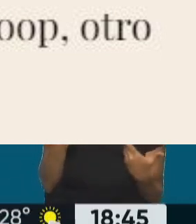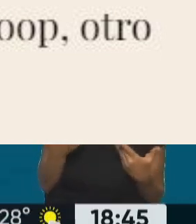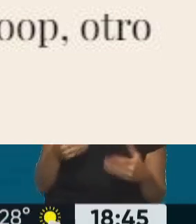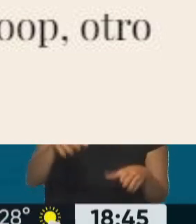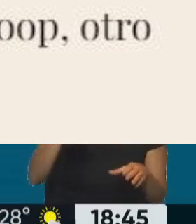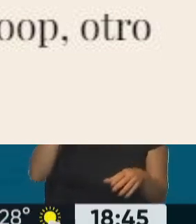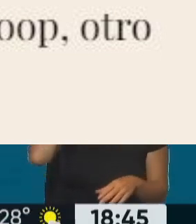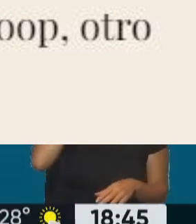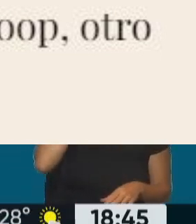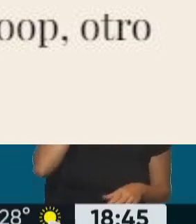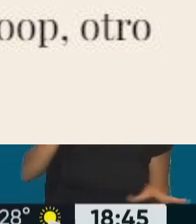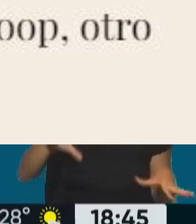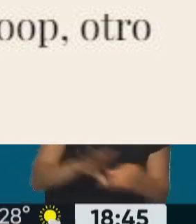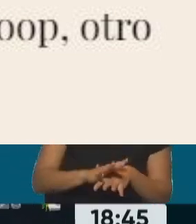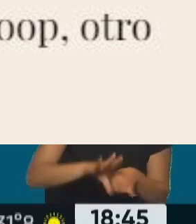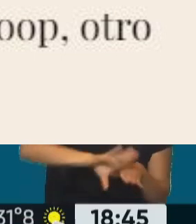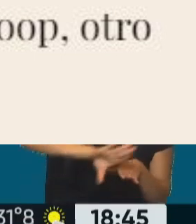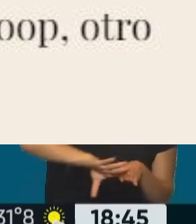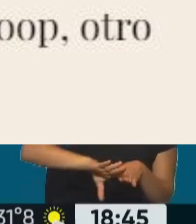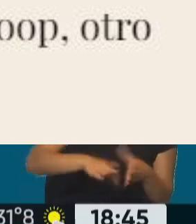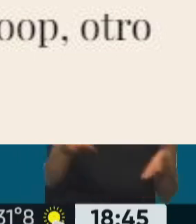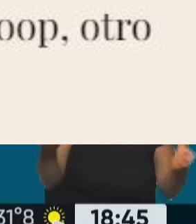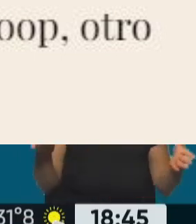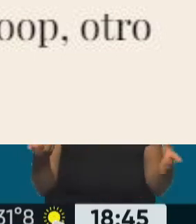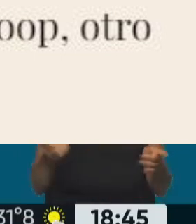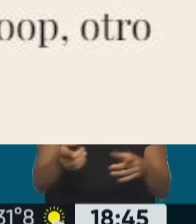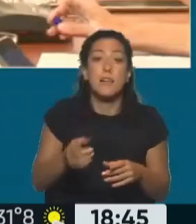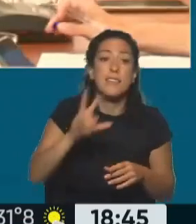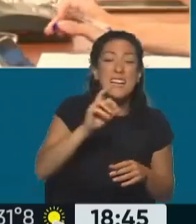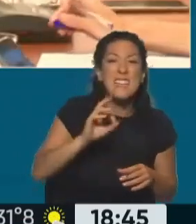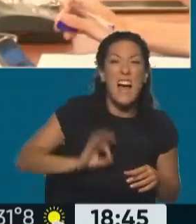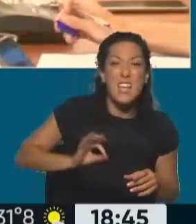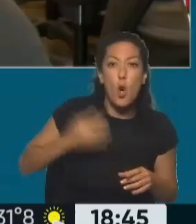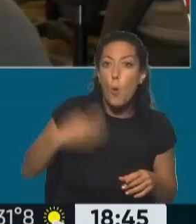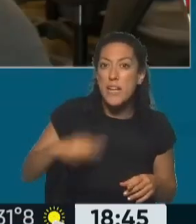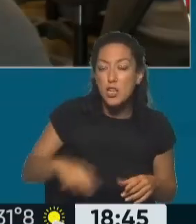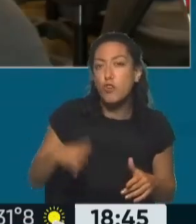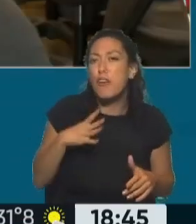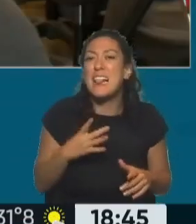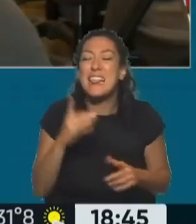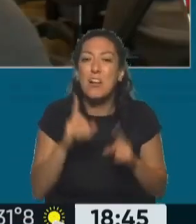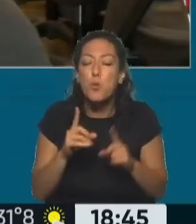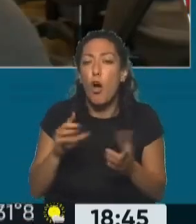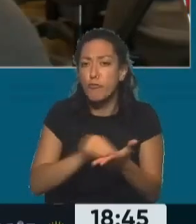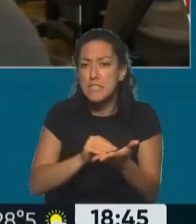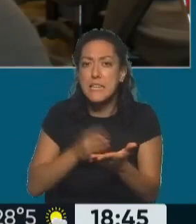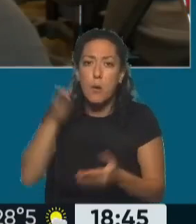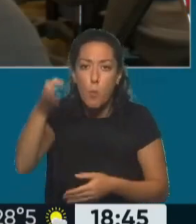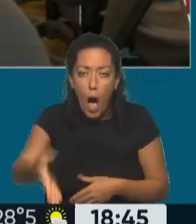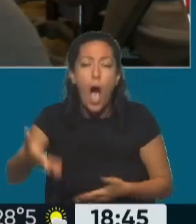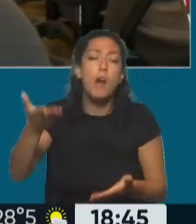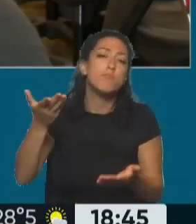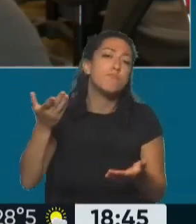internet. Y por último, a través de la utilización de terminales de identificación biométrica ANSES Mi Huella, instaladas en la